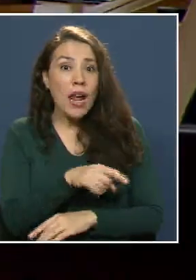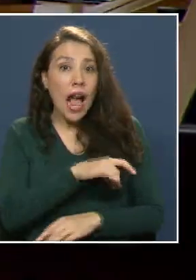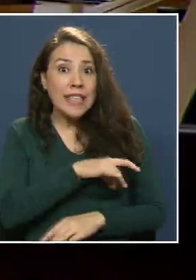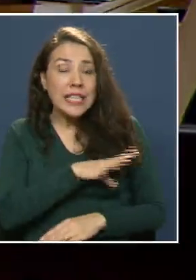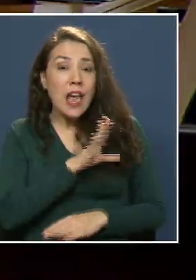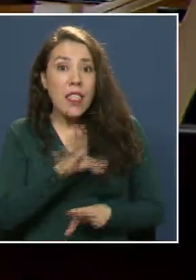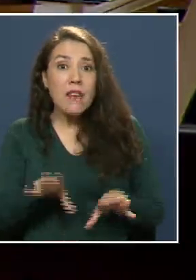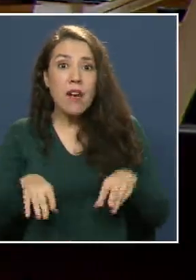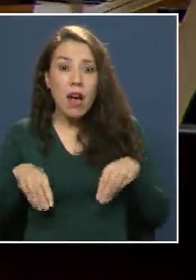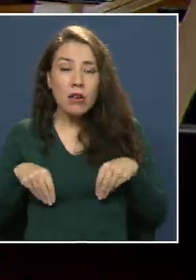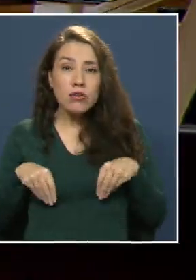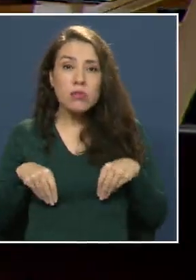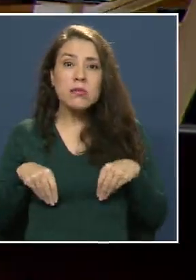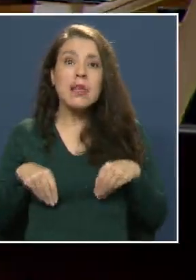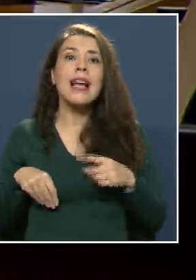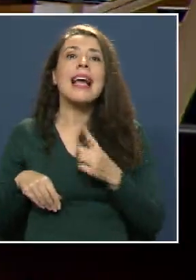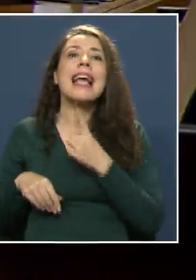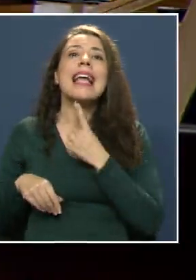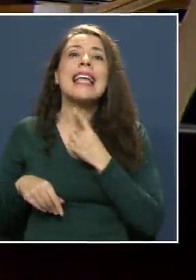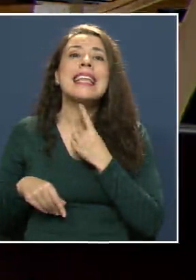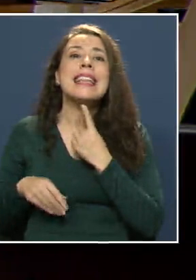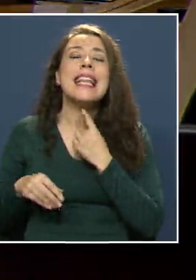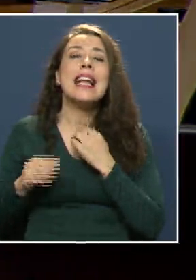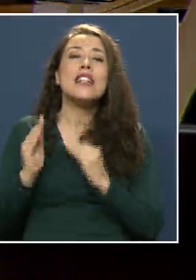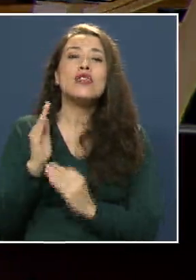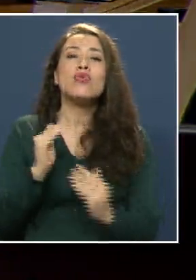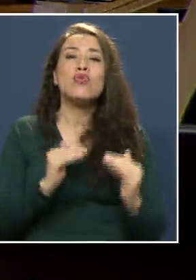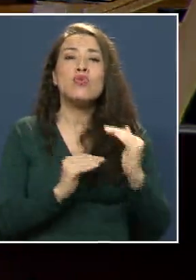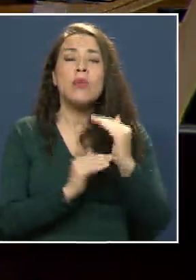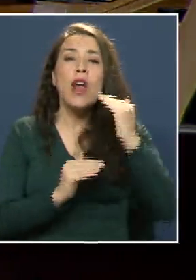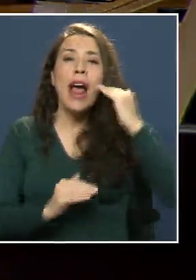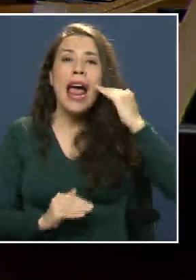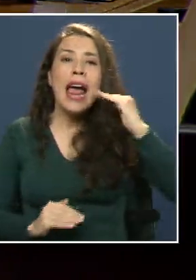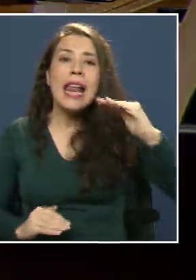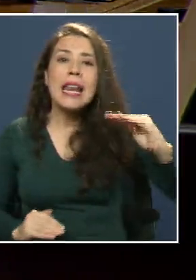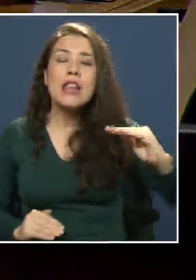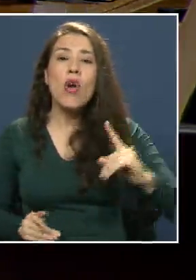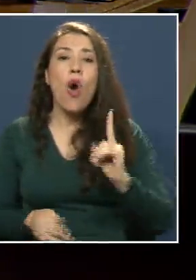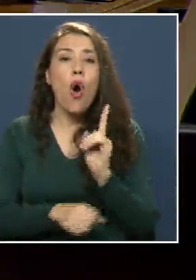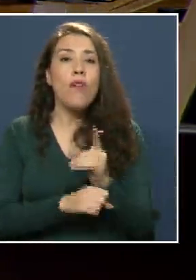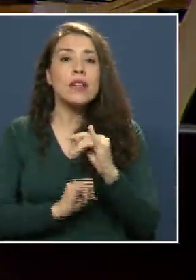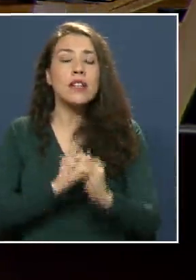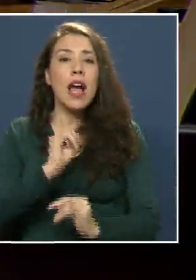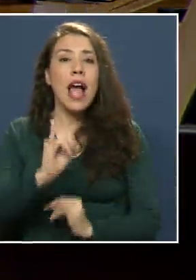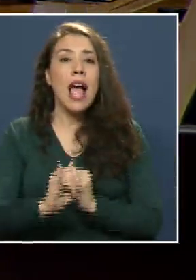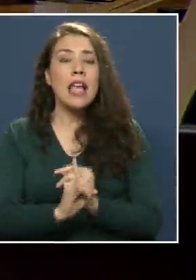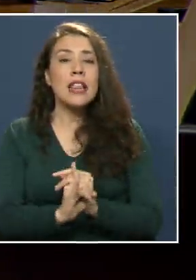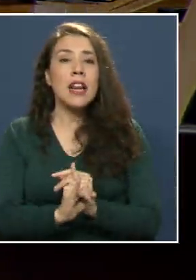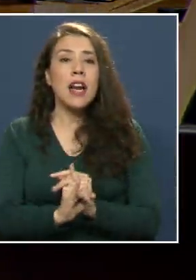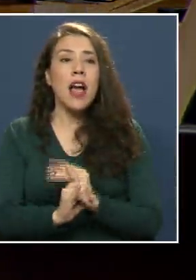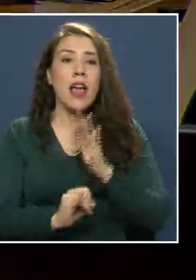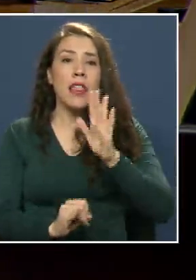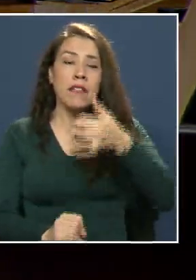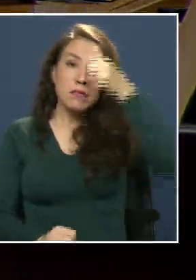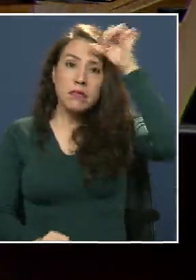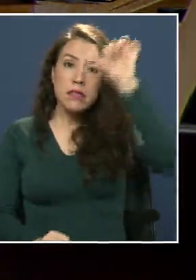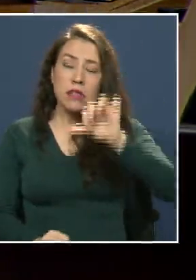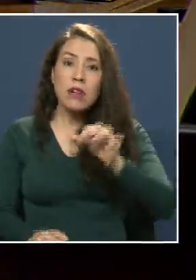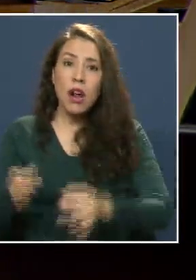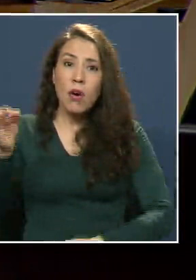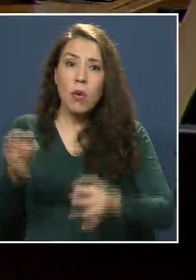chileno? El interés superior del niño. La obligación internacional de perseguir a todo